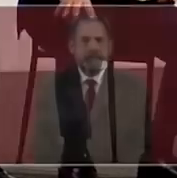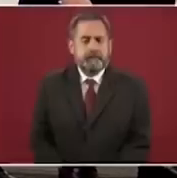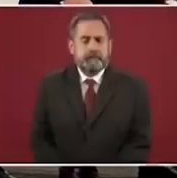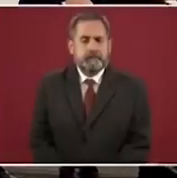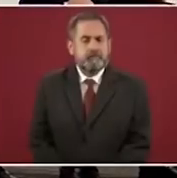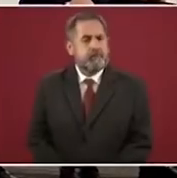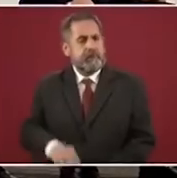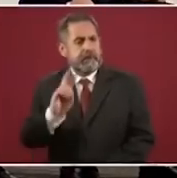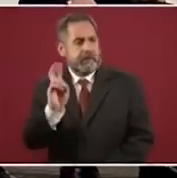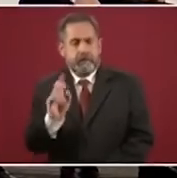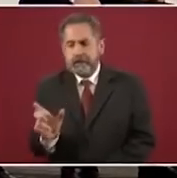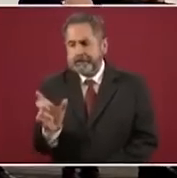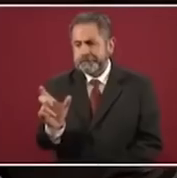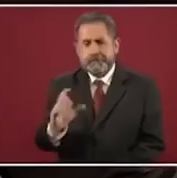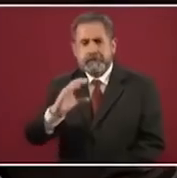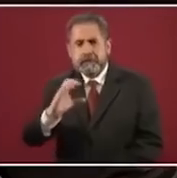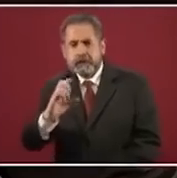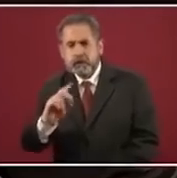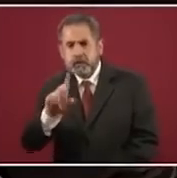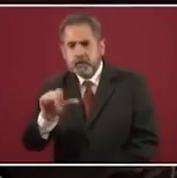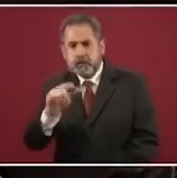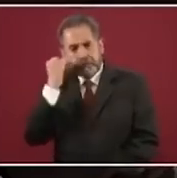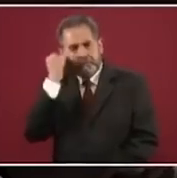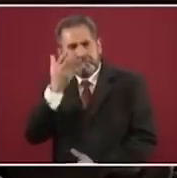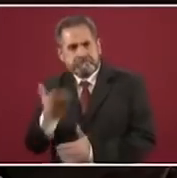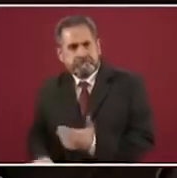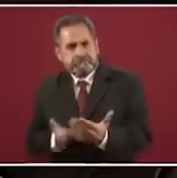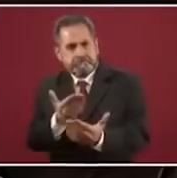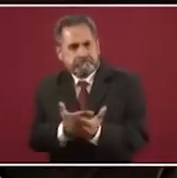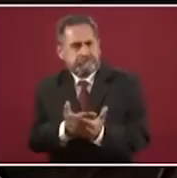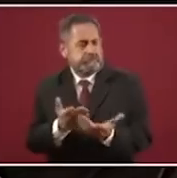propuesto plantearle a usted qué tan